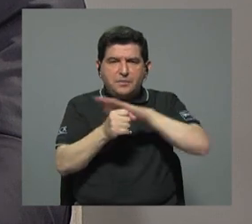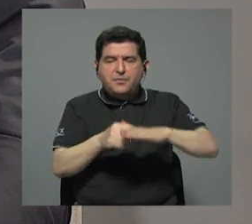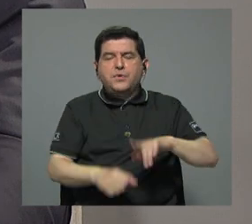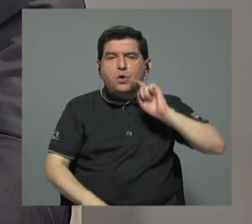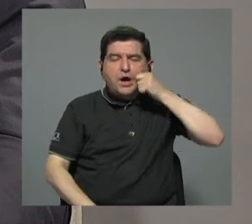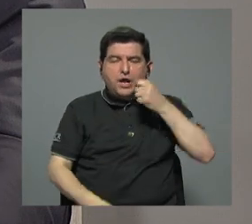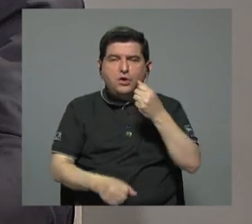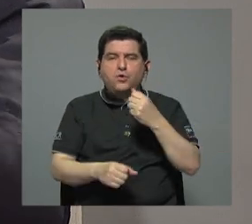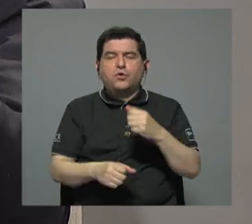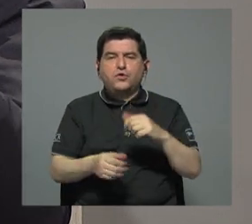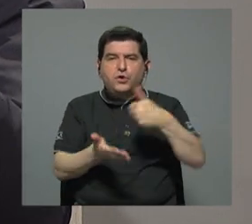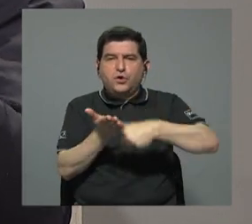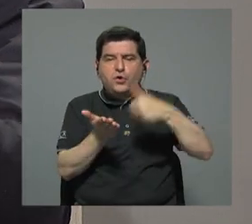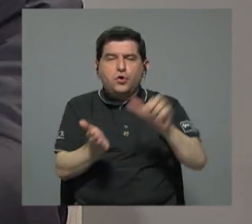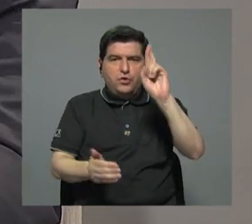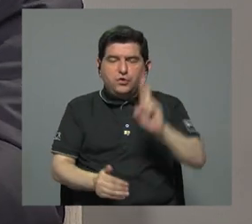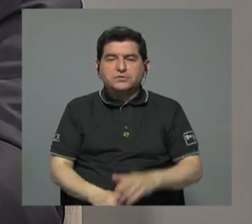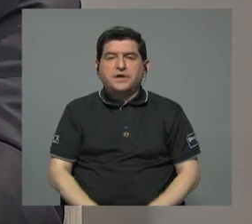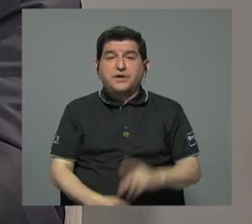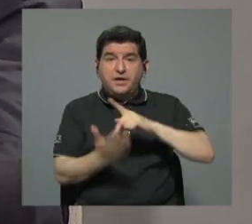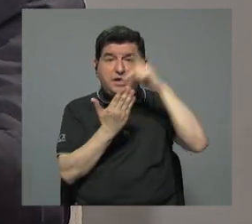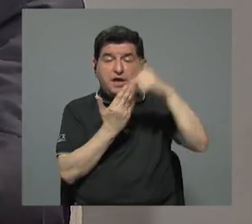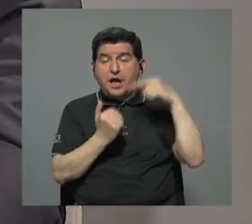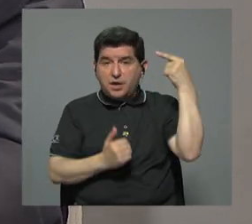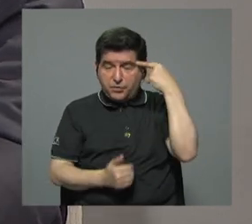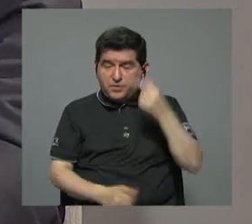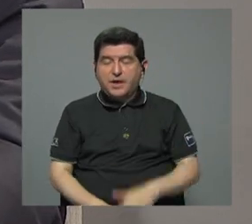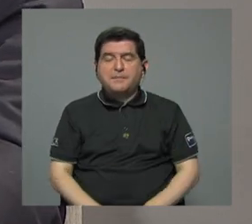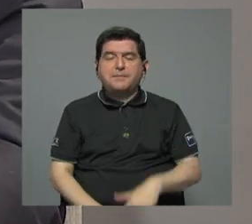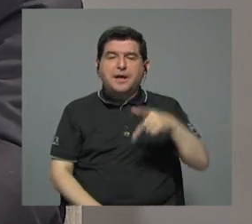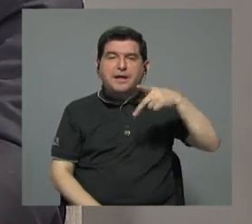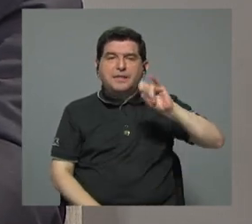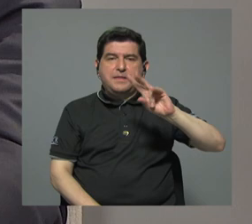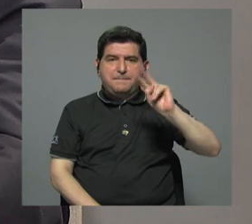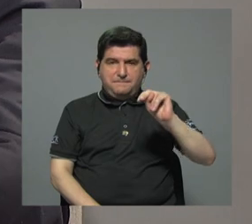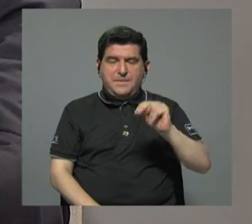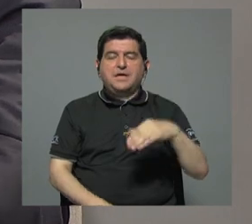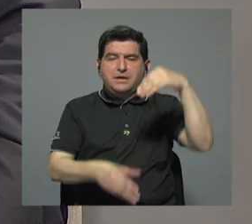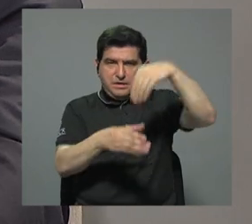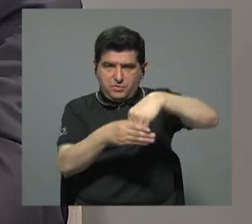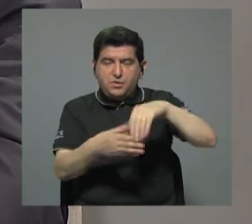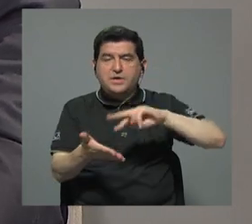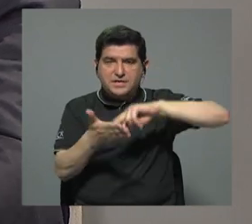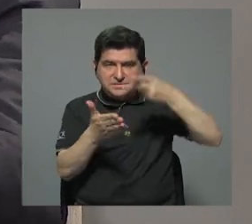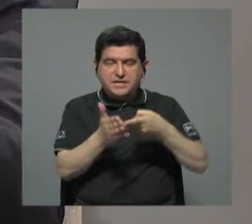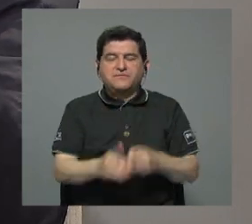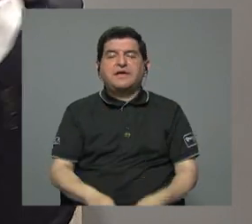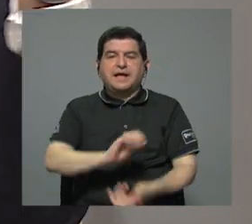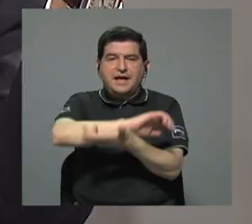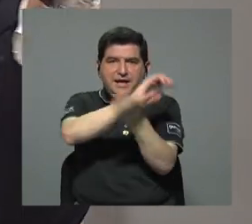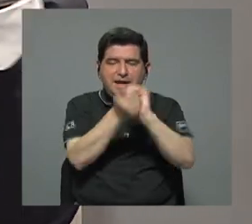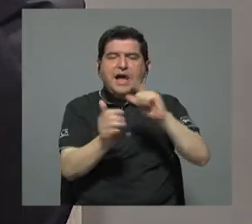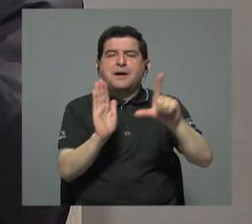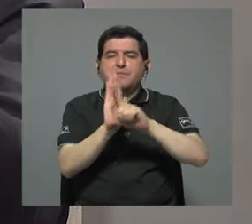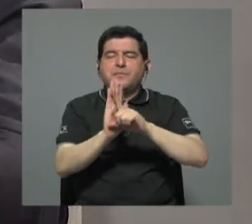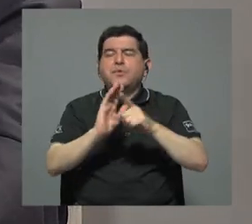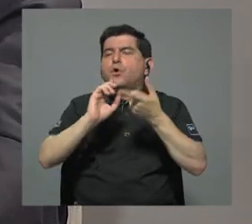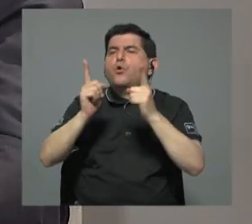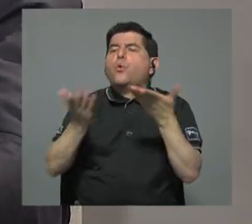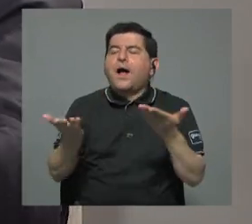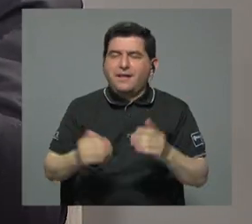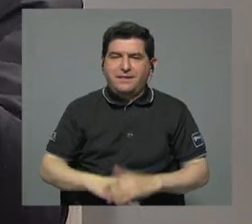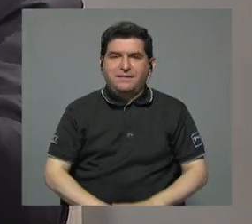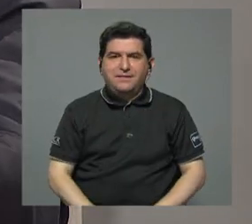electoral costa licencia eso está en el programa de gobierno del partido integración nacional y desde luego es implicar de forma legal eso no es para listos para